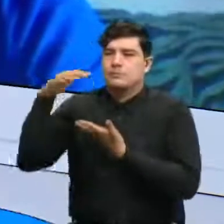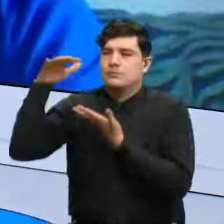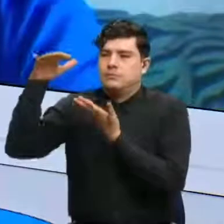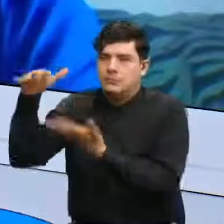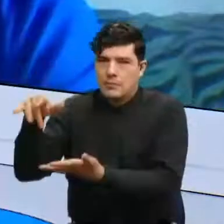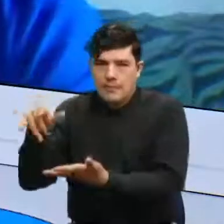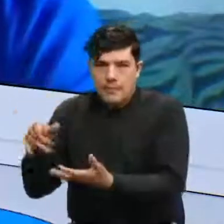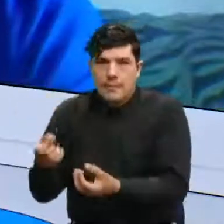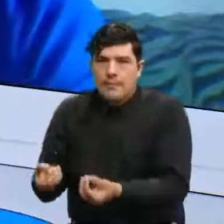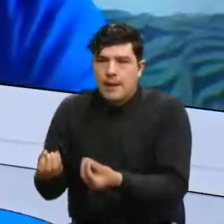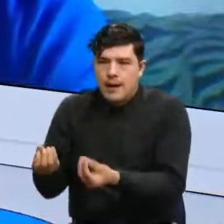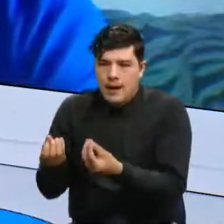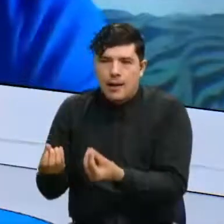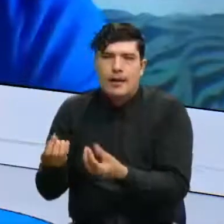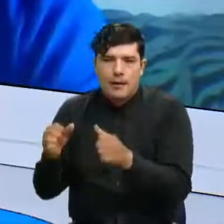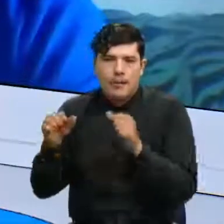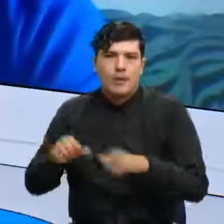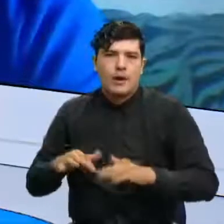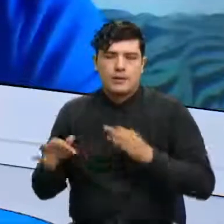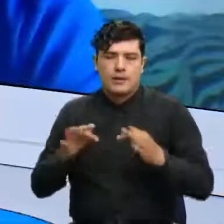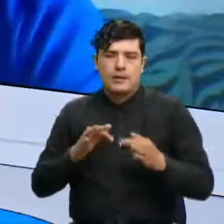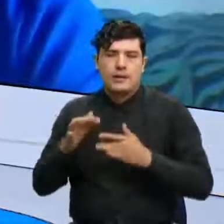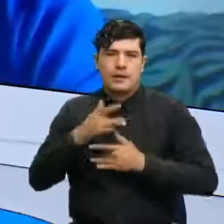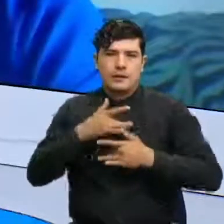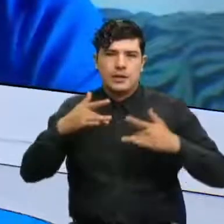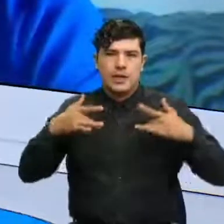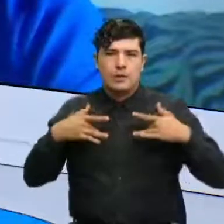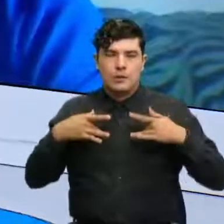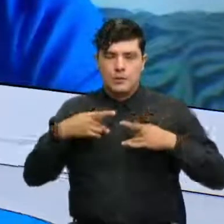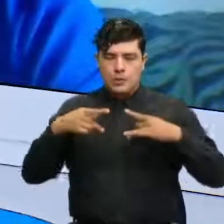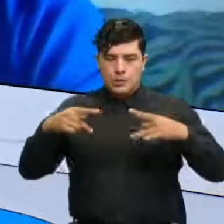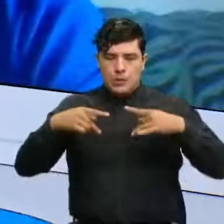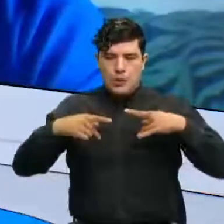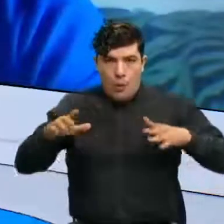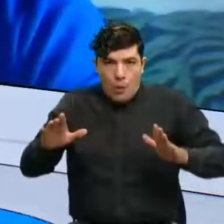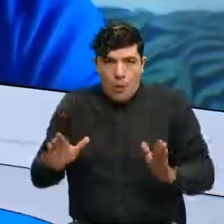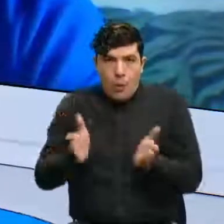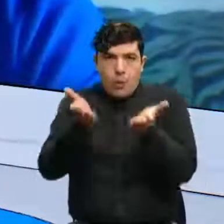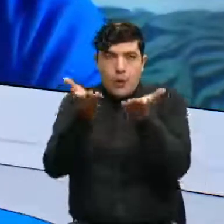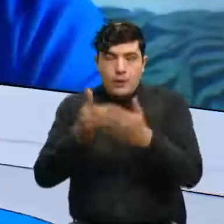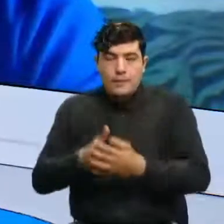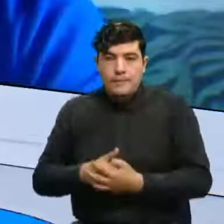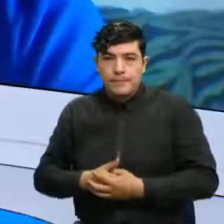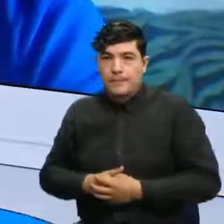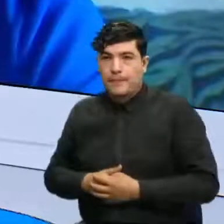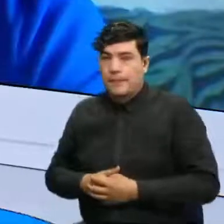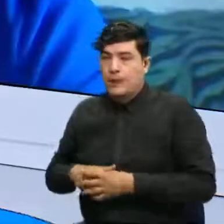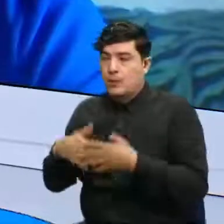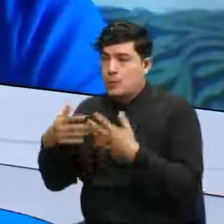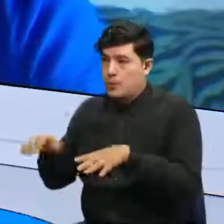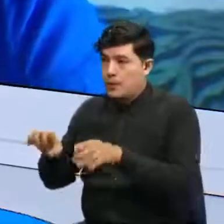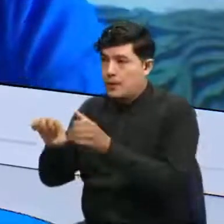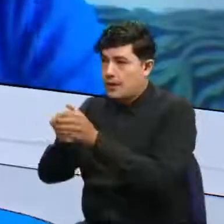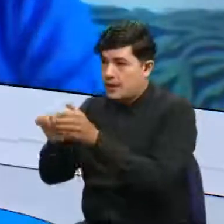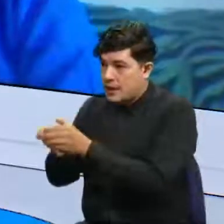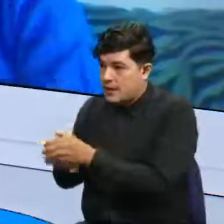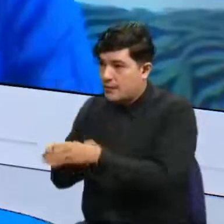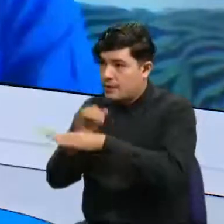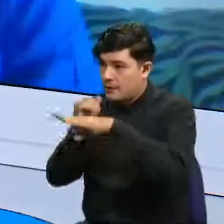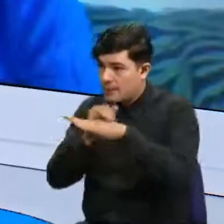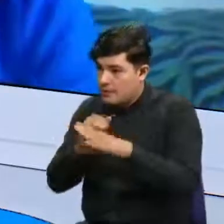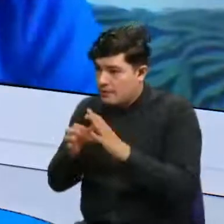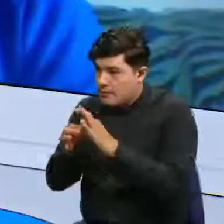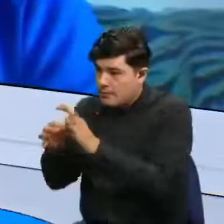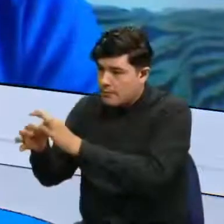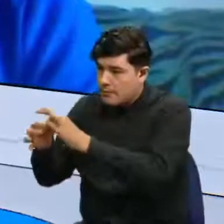pueda tener los beneficios que nosotros buscamos con su indicación. Un equipo interdisciplinario que está detrás de esta alternativa y que esperamos